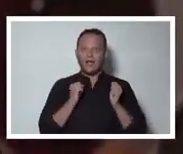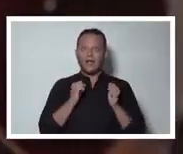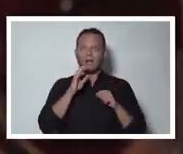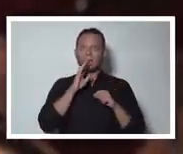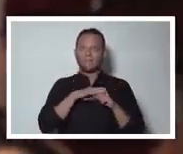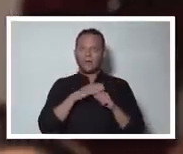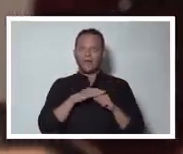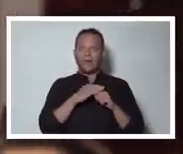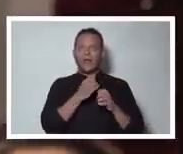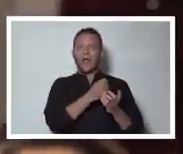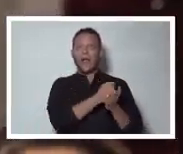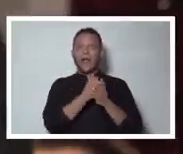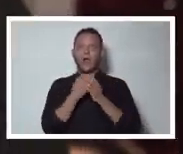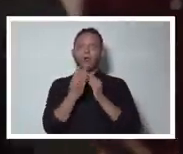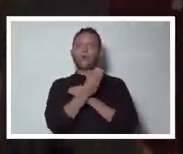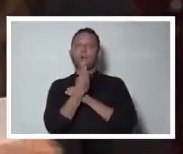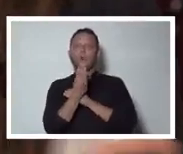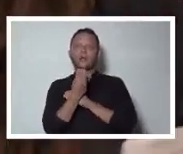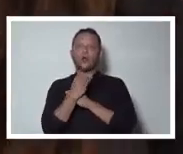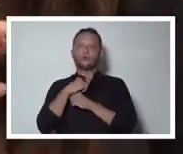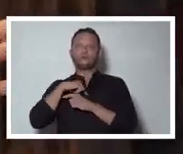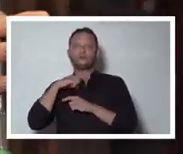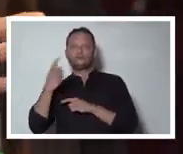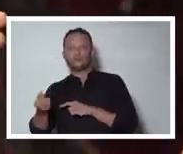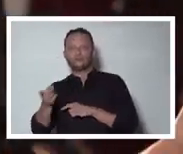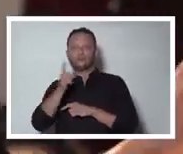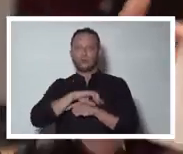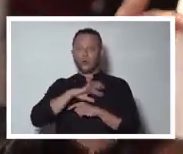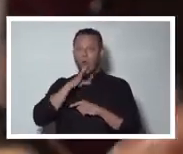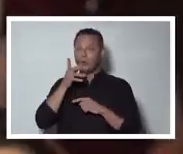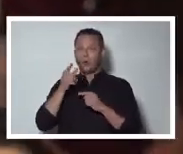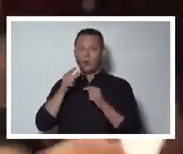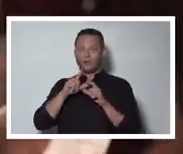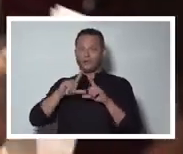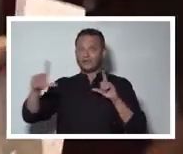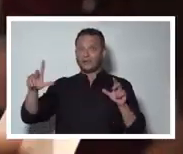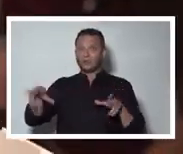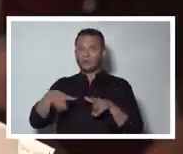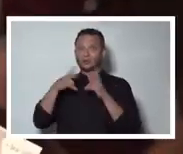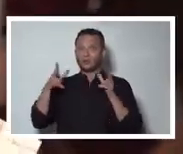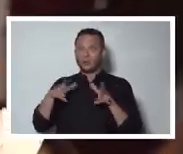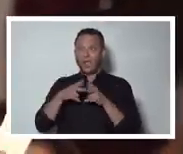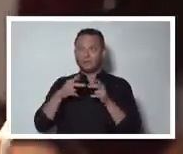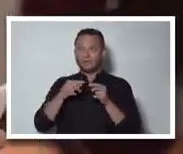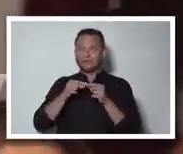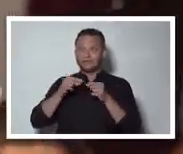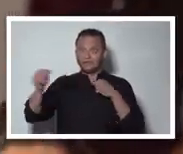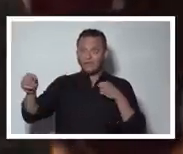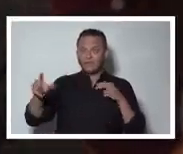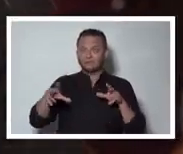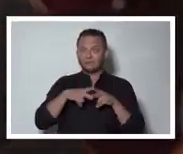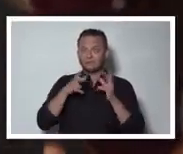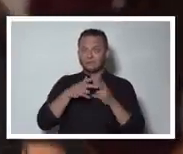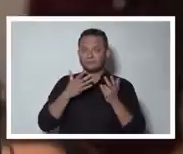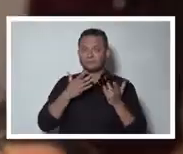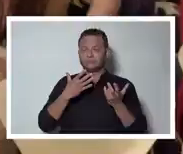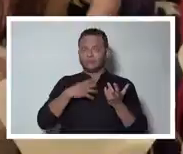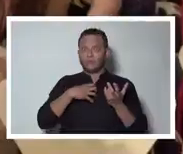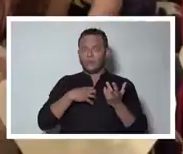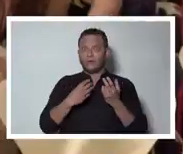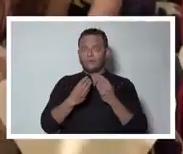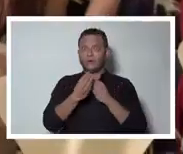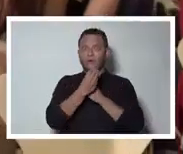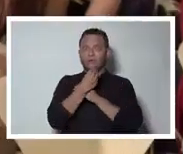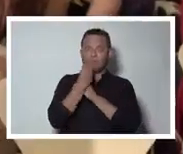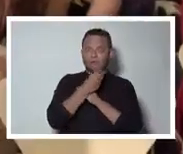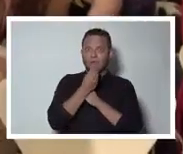para cuidarnos no para cuidarnos porque solamente el distanciamiento social nos iba a permitir poder cuidarnos de un virus que